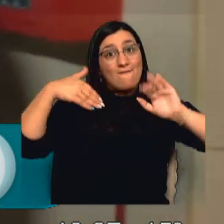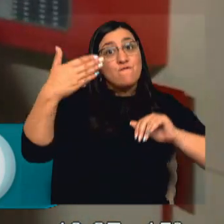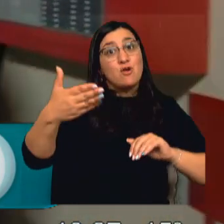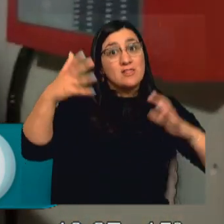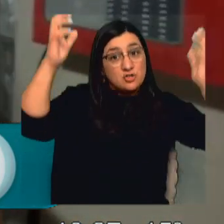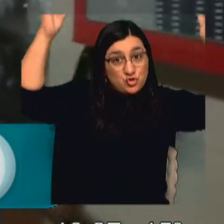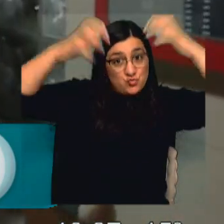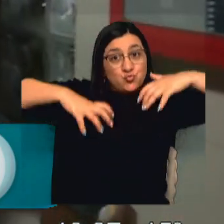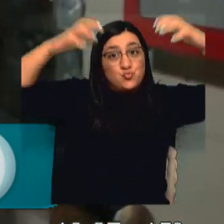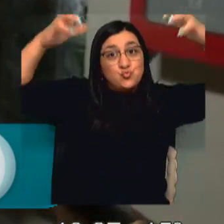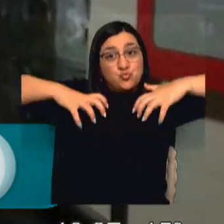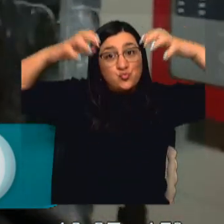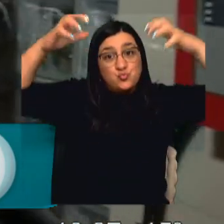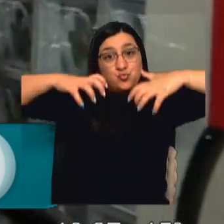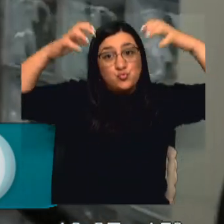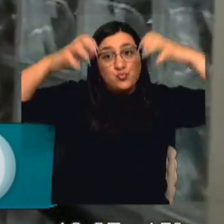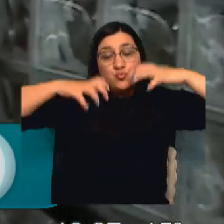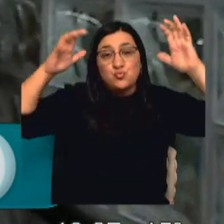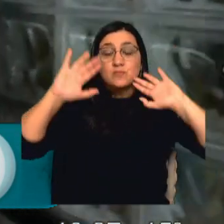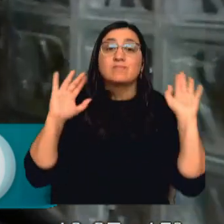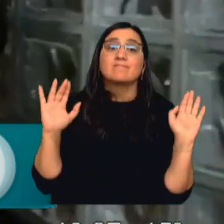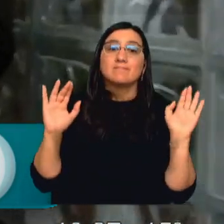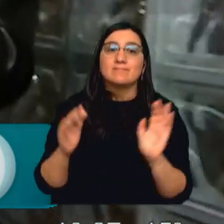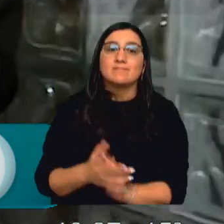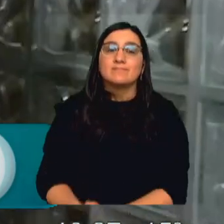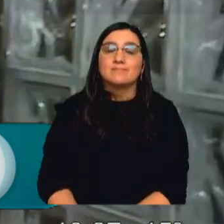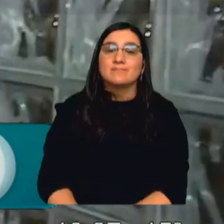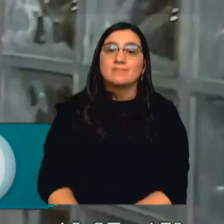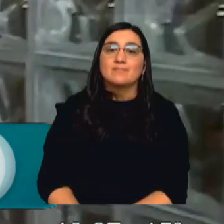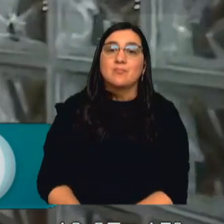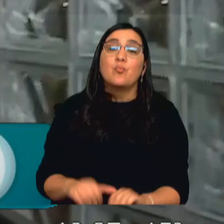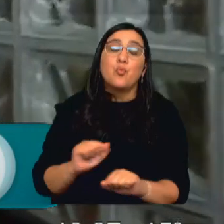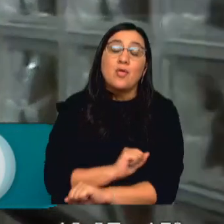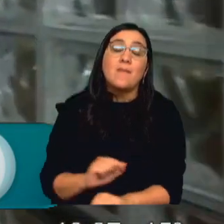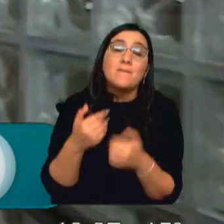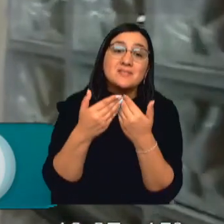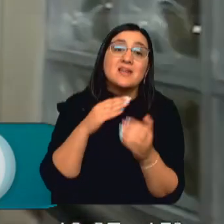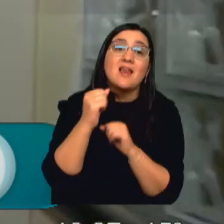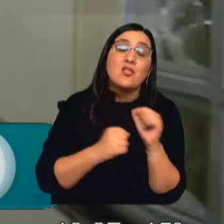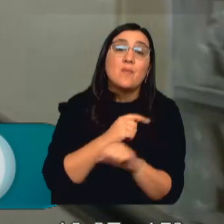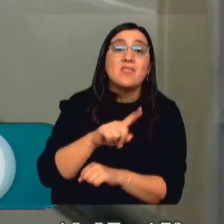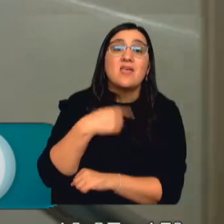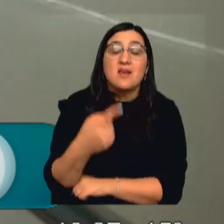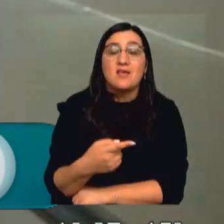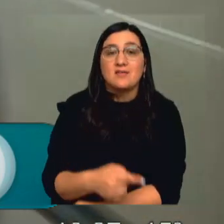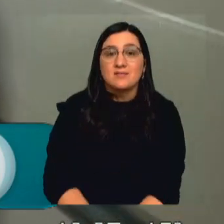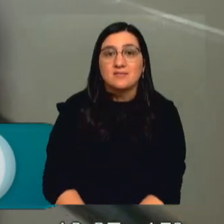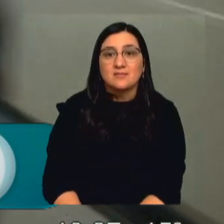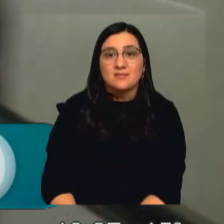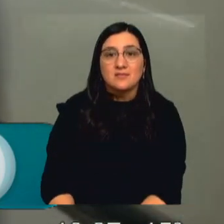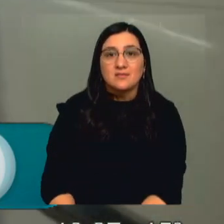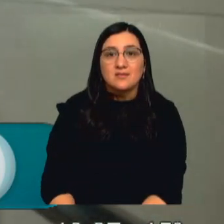un pilot. O si puede no salir y arrancar y dejar el arranque del año para mañana, háganlo. Yo arranqué hoy les doy para adelante